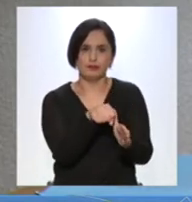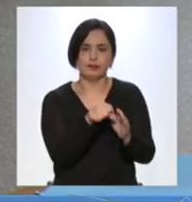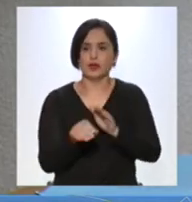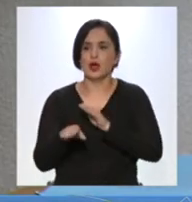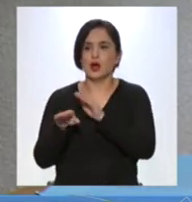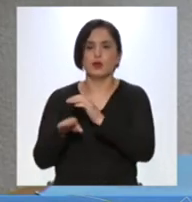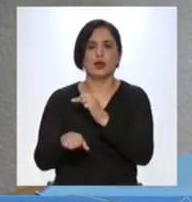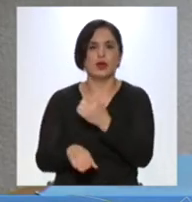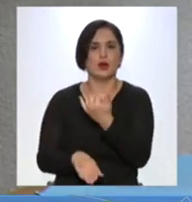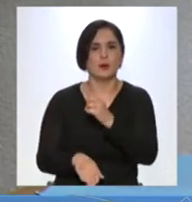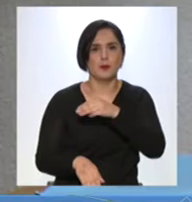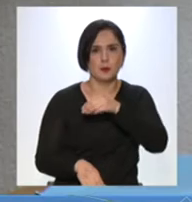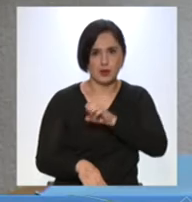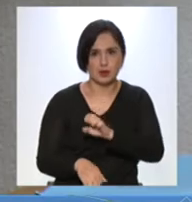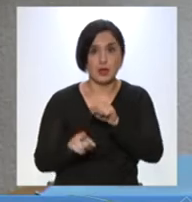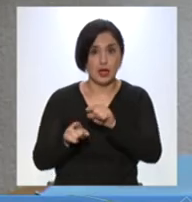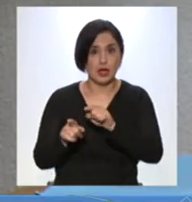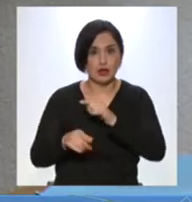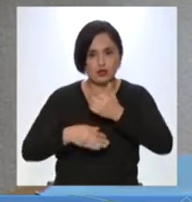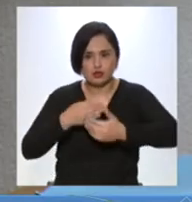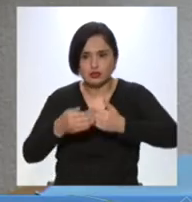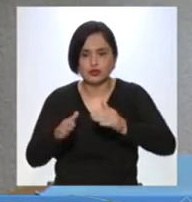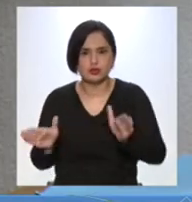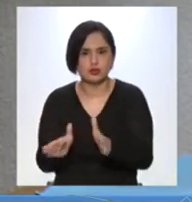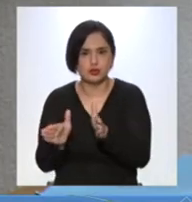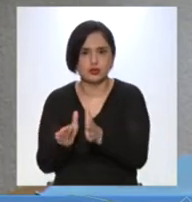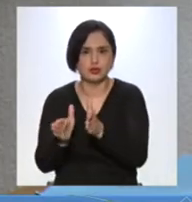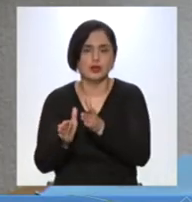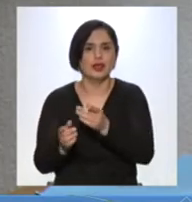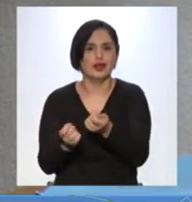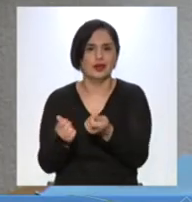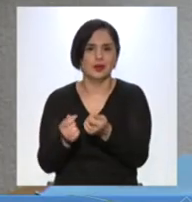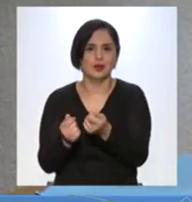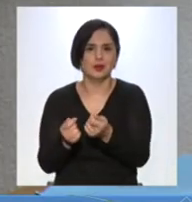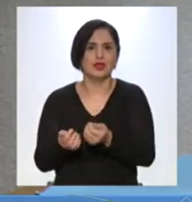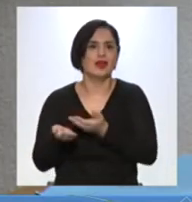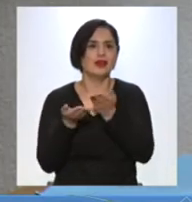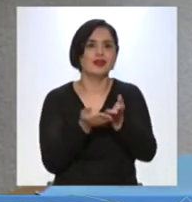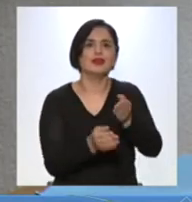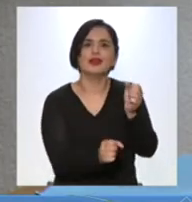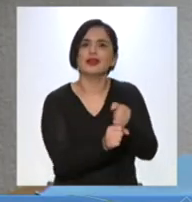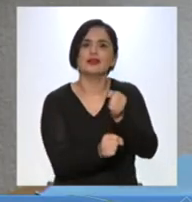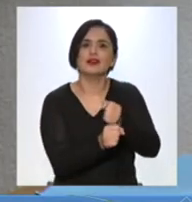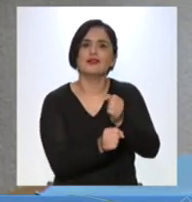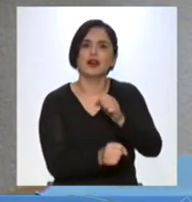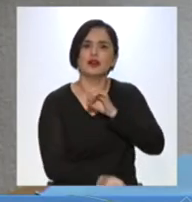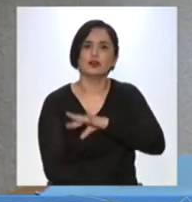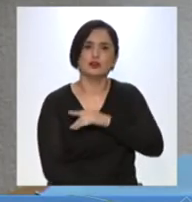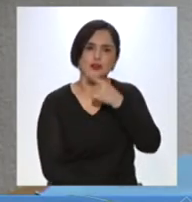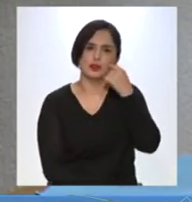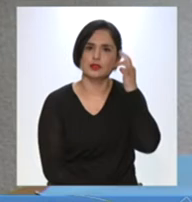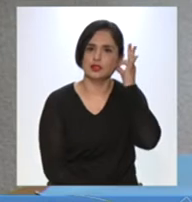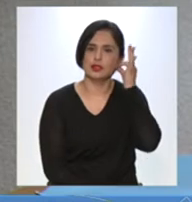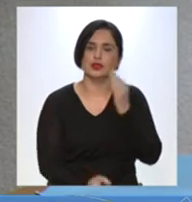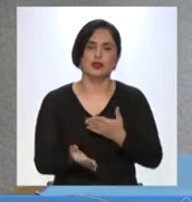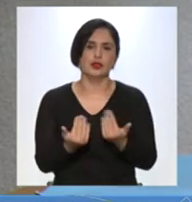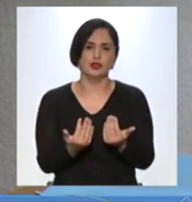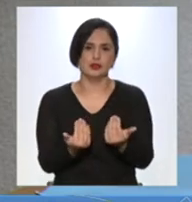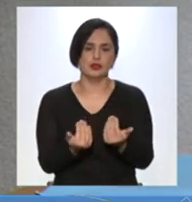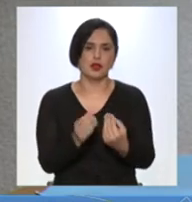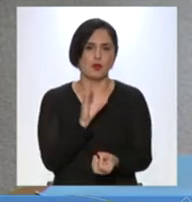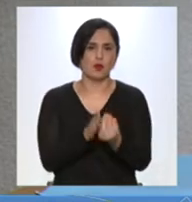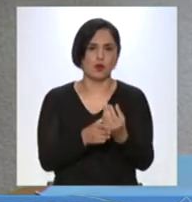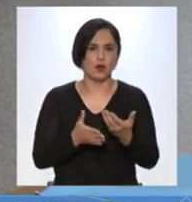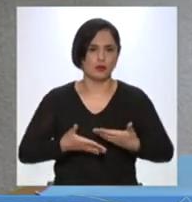pymes, que son la economía y la principal fuente de trabajo de los chilenos y chilenas. Necesitamos un